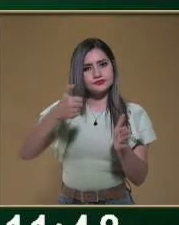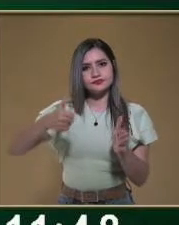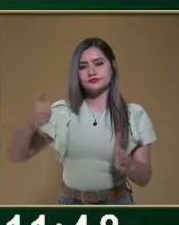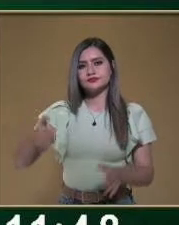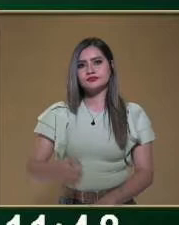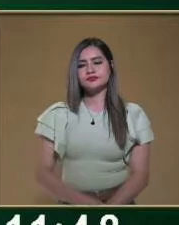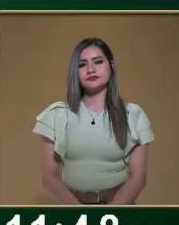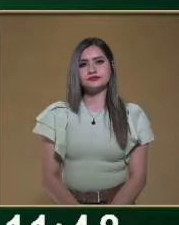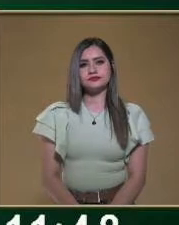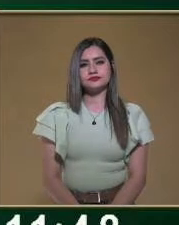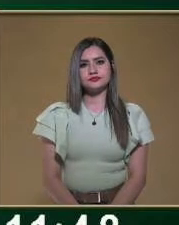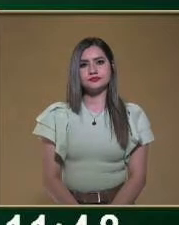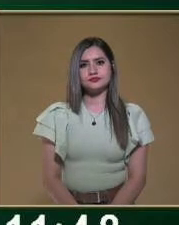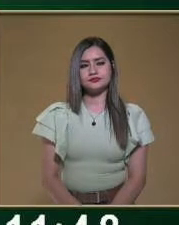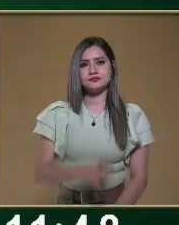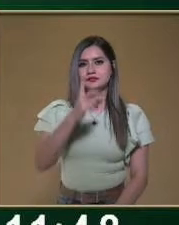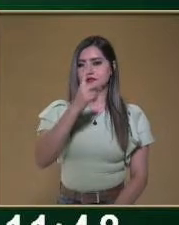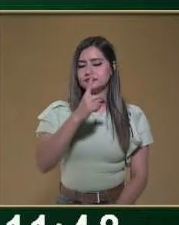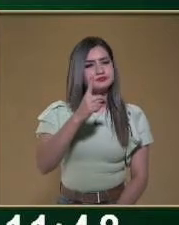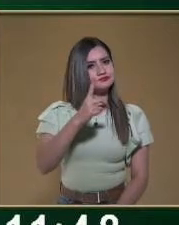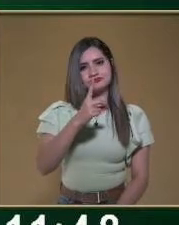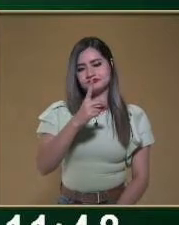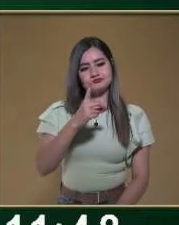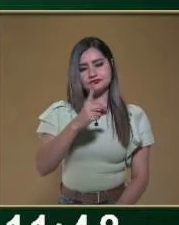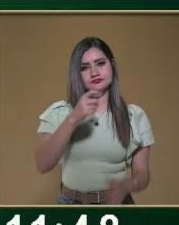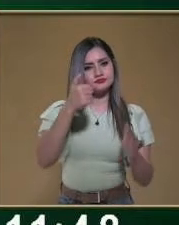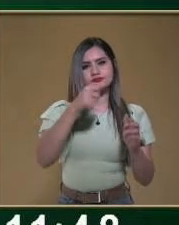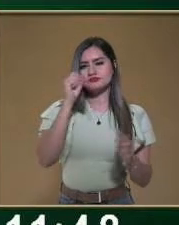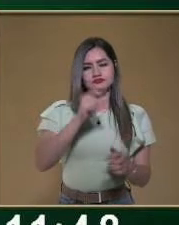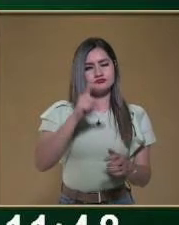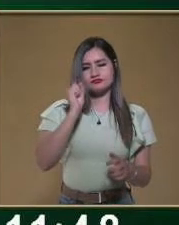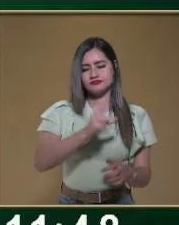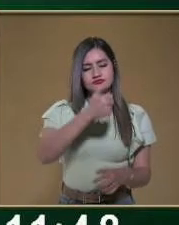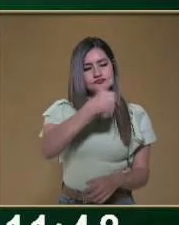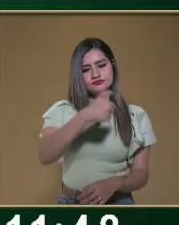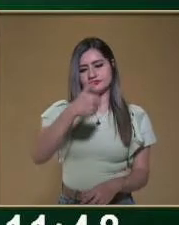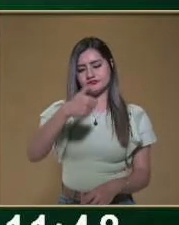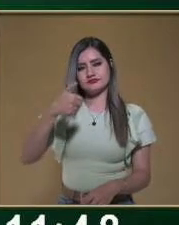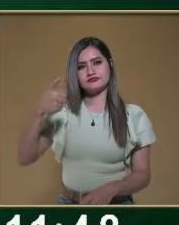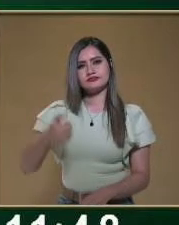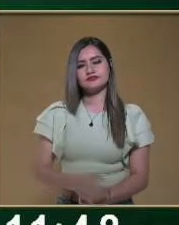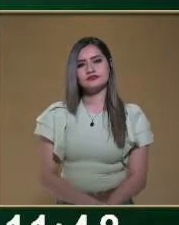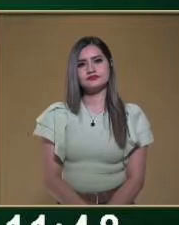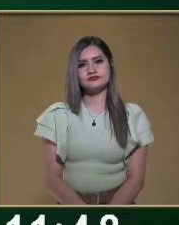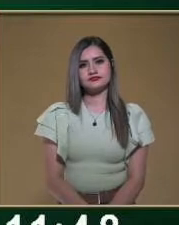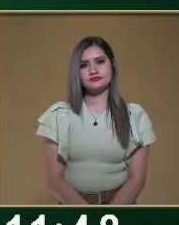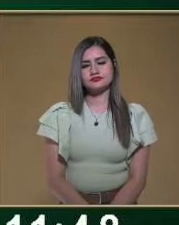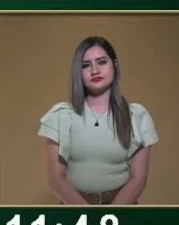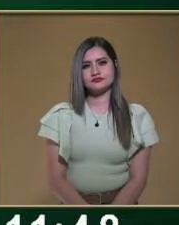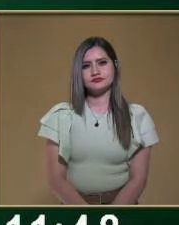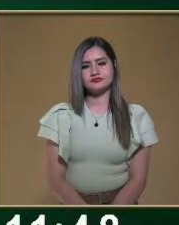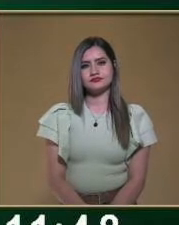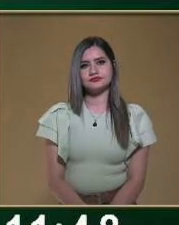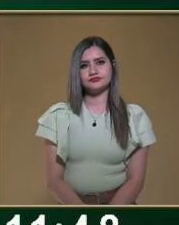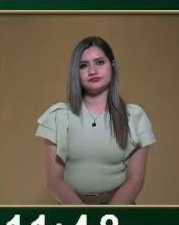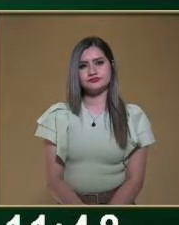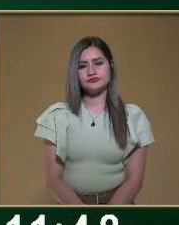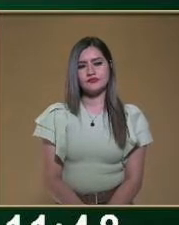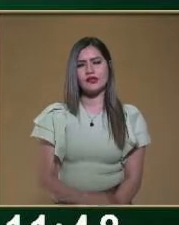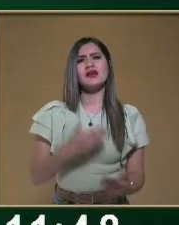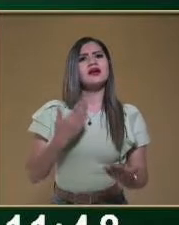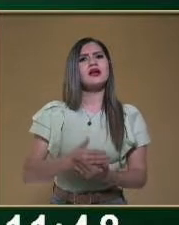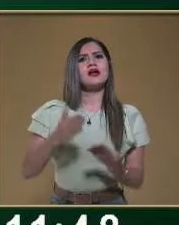Entonces, las decenas es lo que no cambia en esos números que están en fila, maestra. ¿De cuánto en cuánto